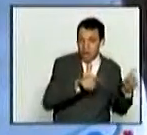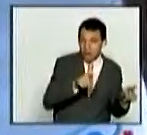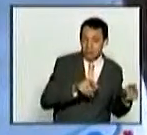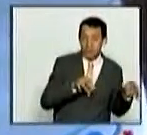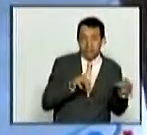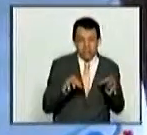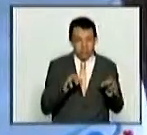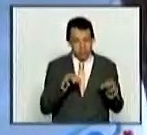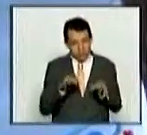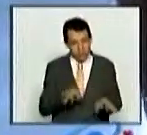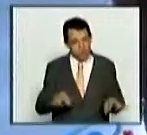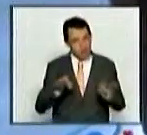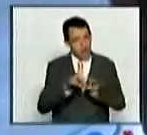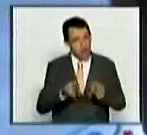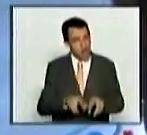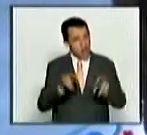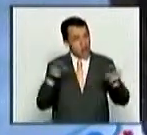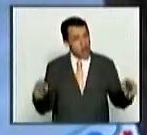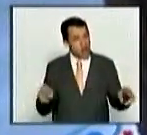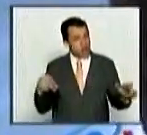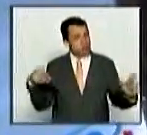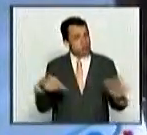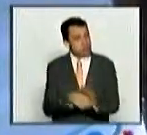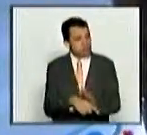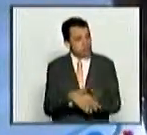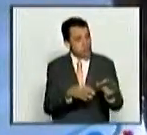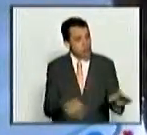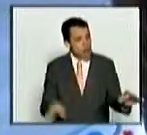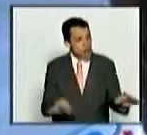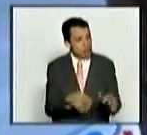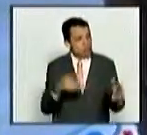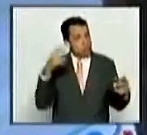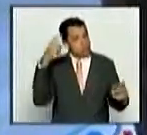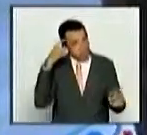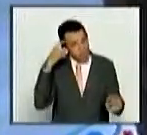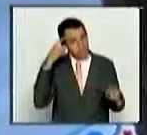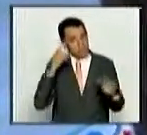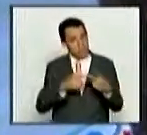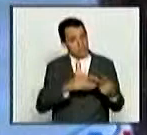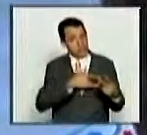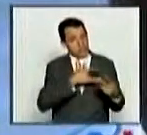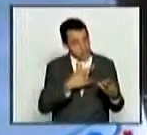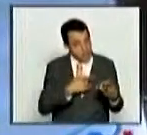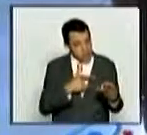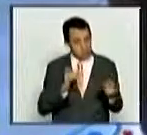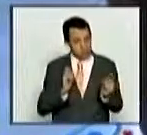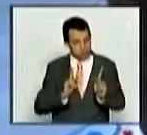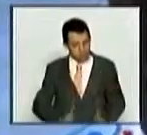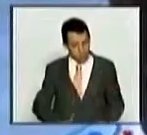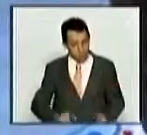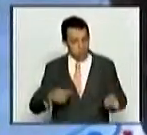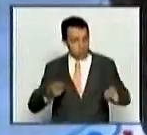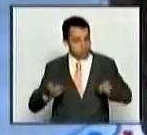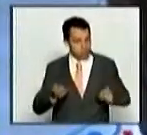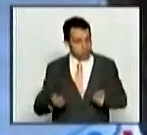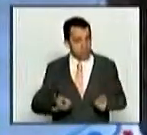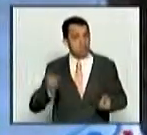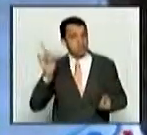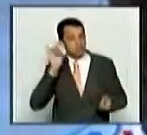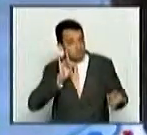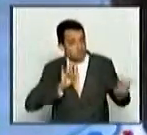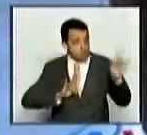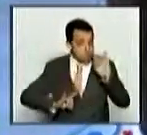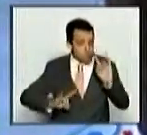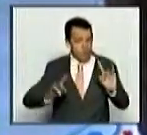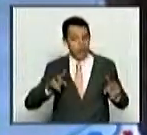hemos hablado de la importancia que tiene nuestros pensamientos, nuestra emoción frente a nuestras células. Nuestras células están escuchando constantemente